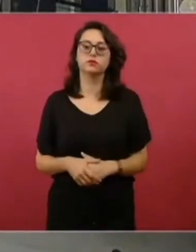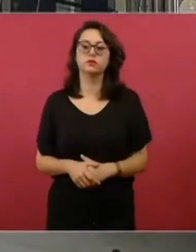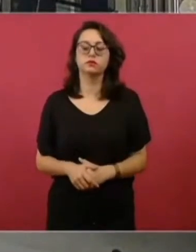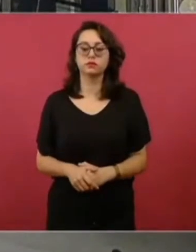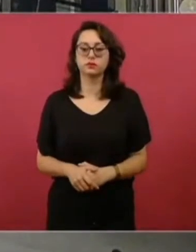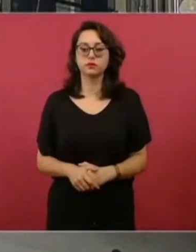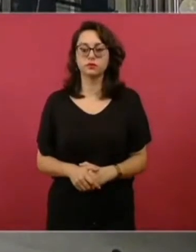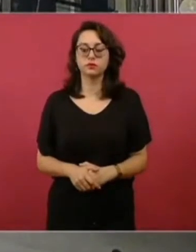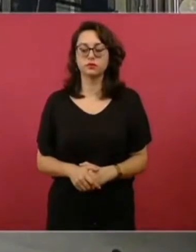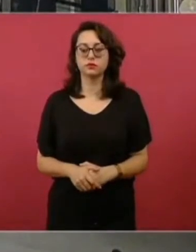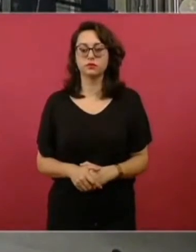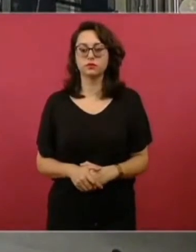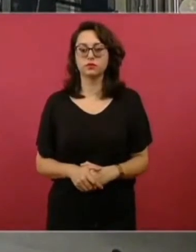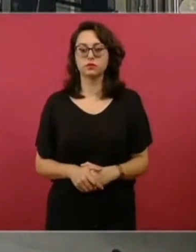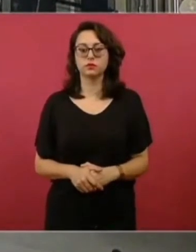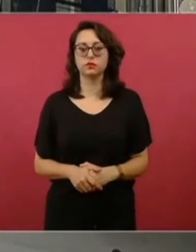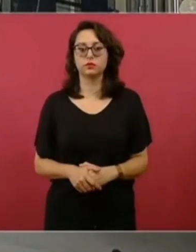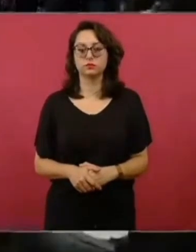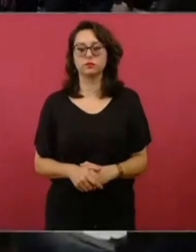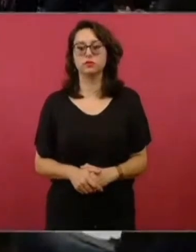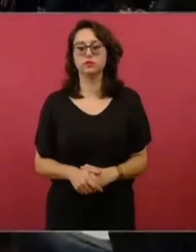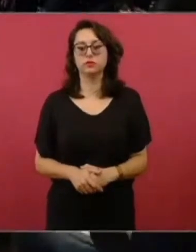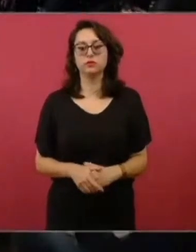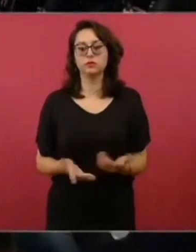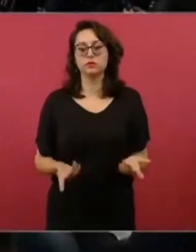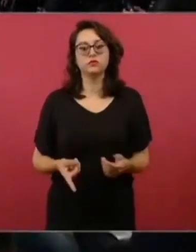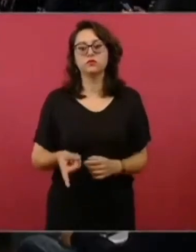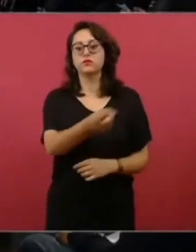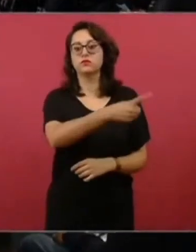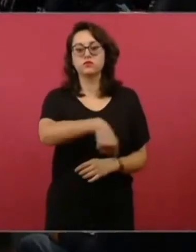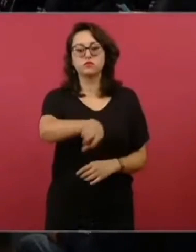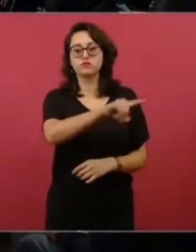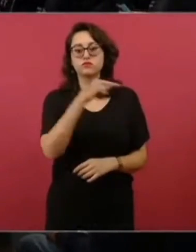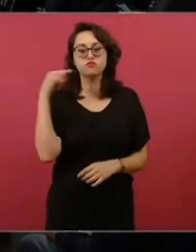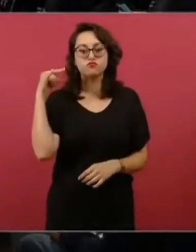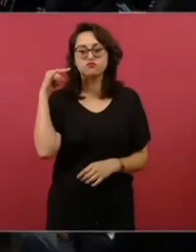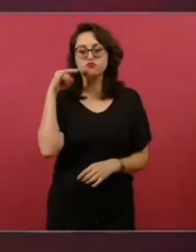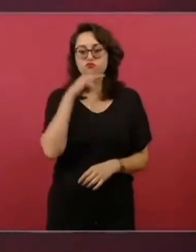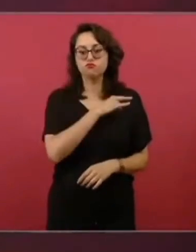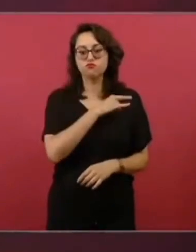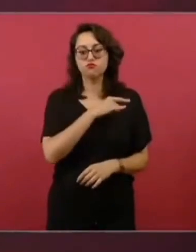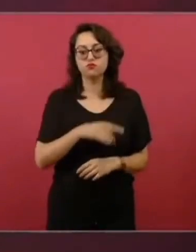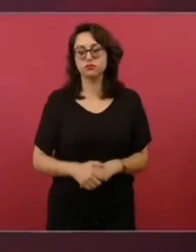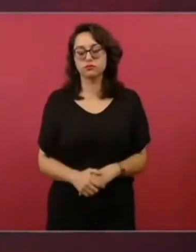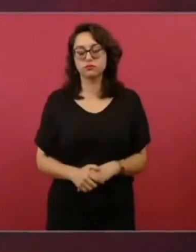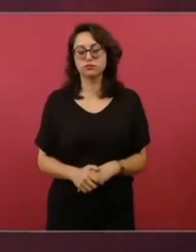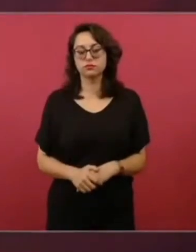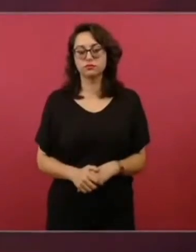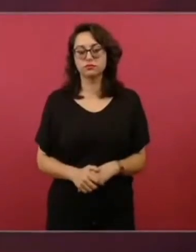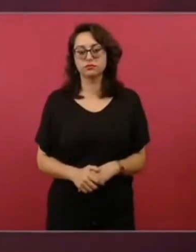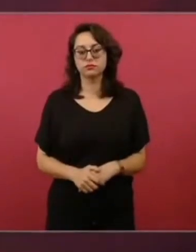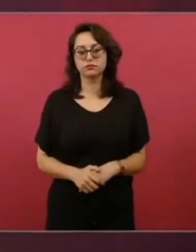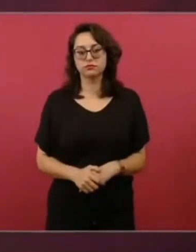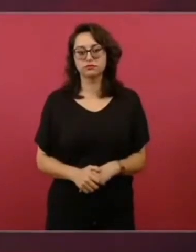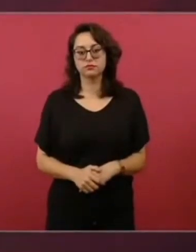Pues que son muy hipócritas. Es a lo que me refiero.